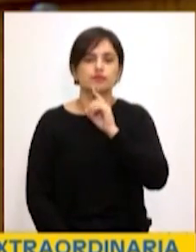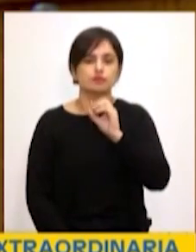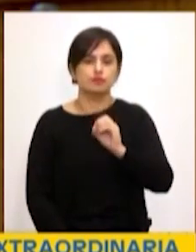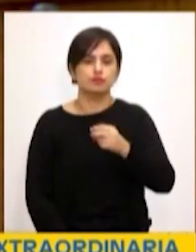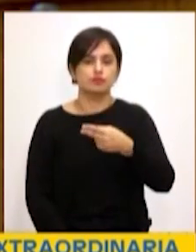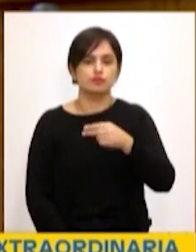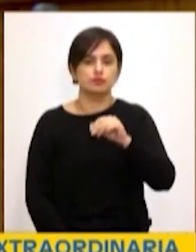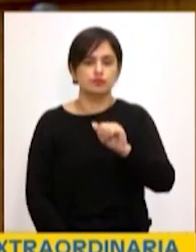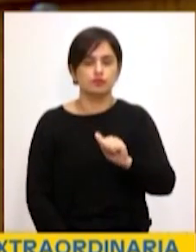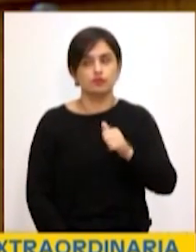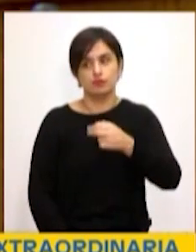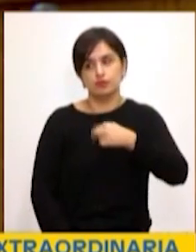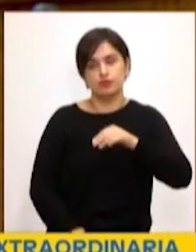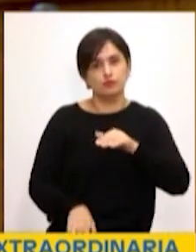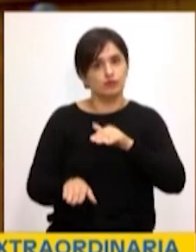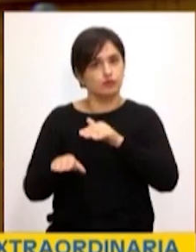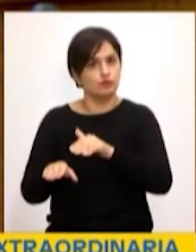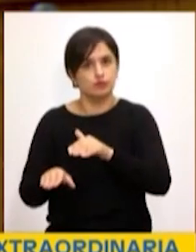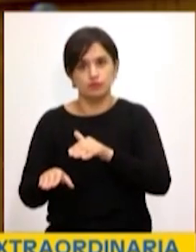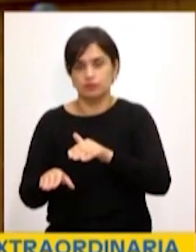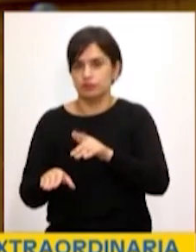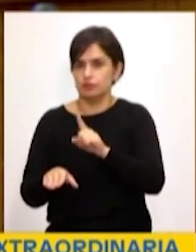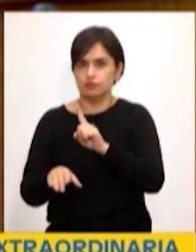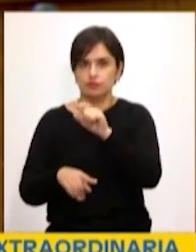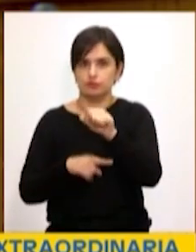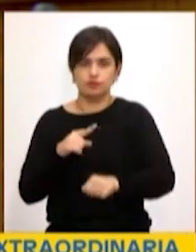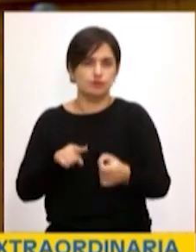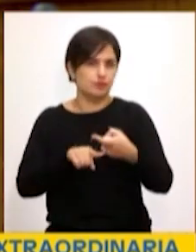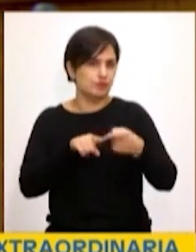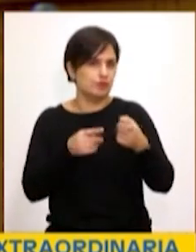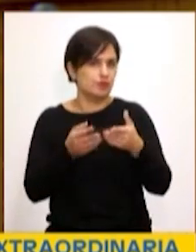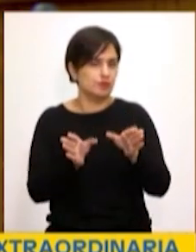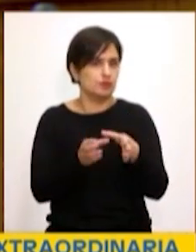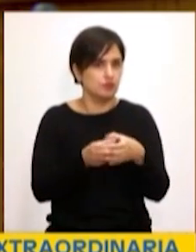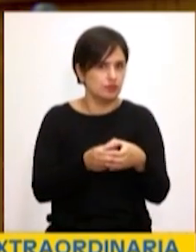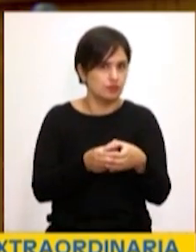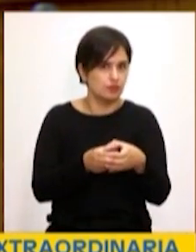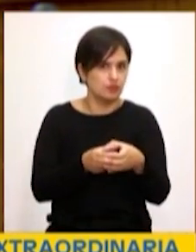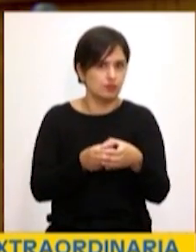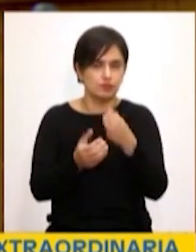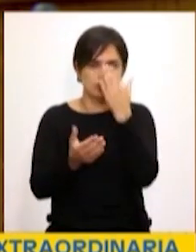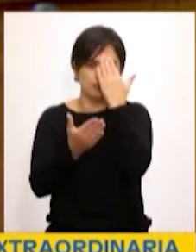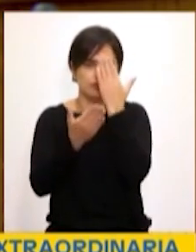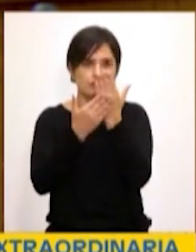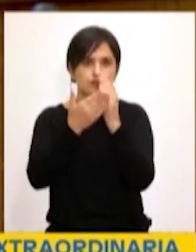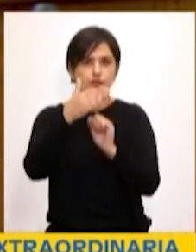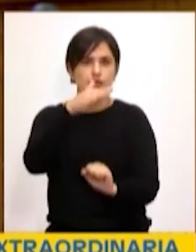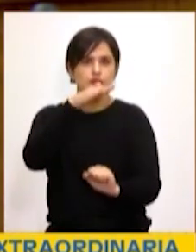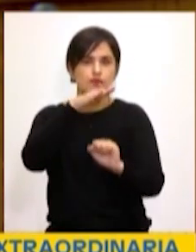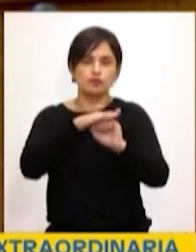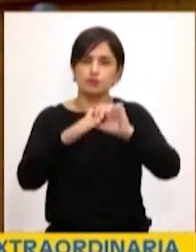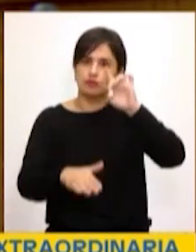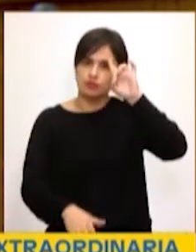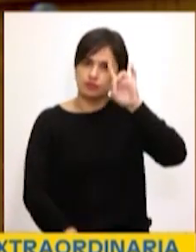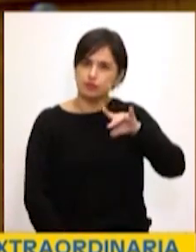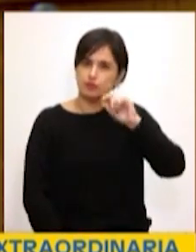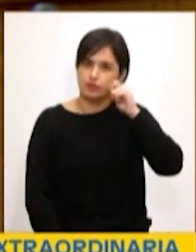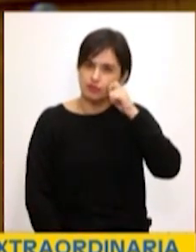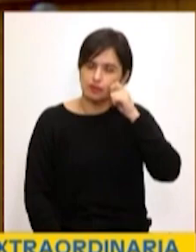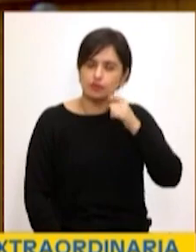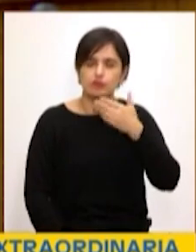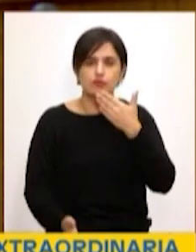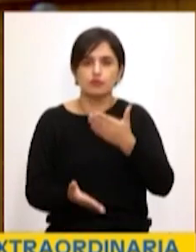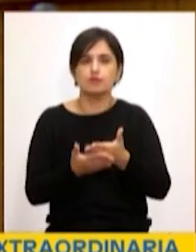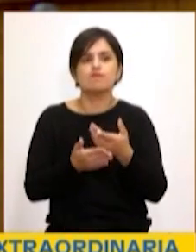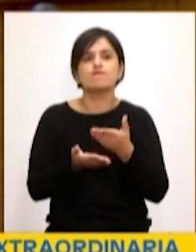solidarizamos Frente a cualquier acto de amenaza de cualquier grupo o instancia hacia la autoridad sabemos lo que esto implica cuando se empiezan